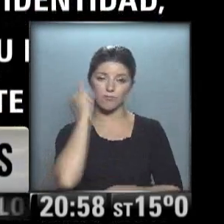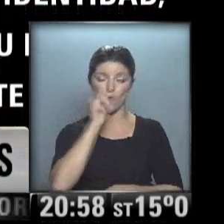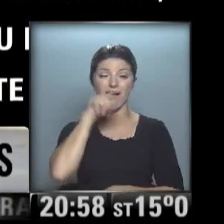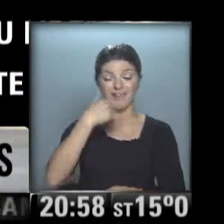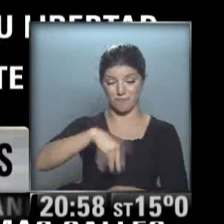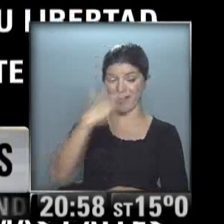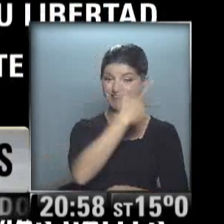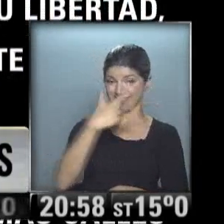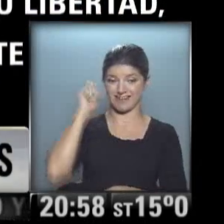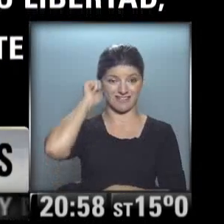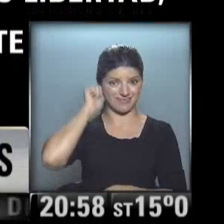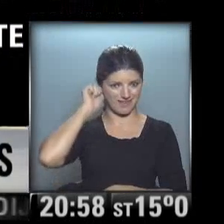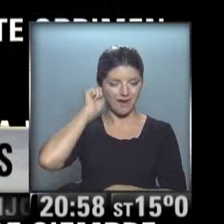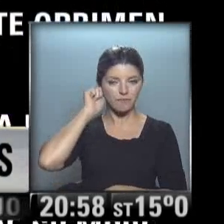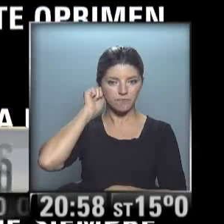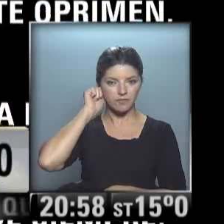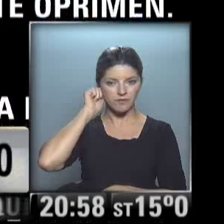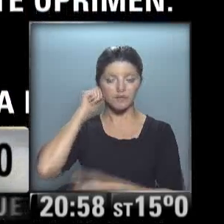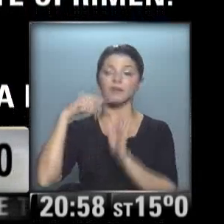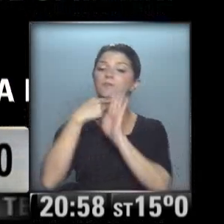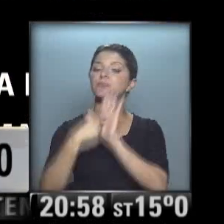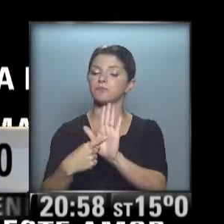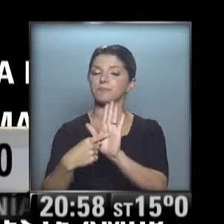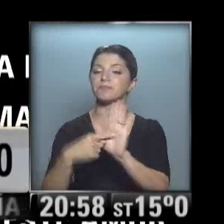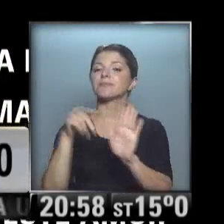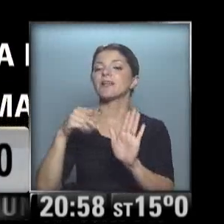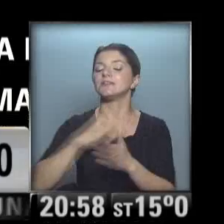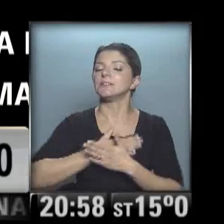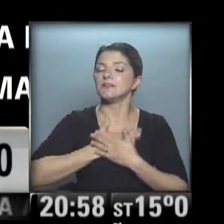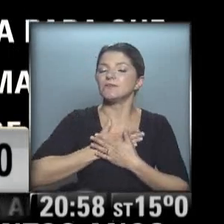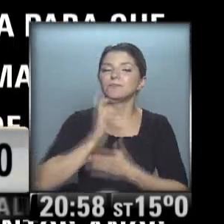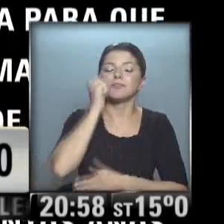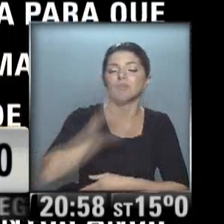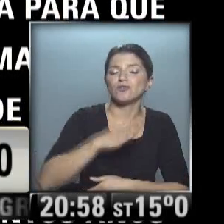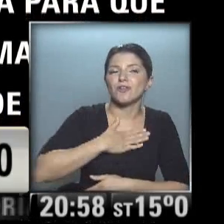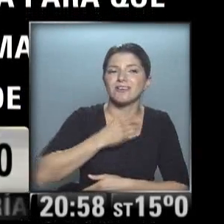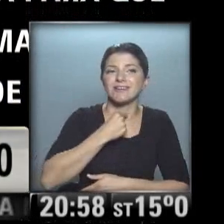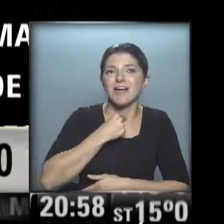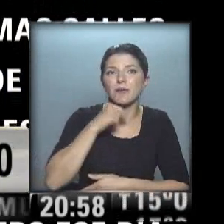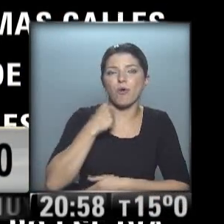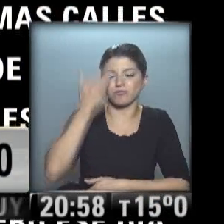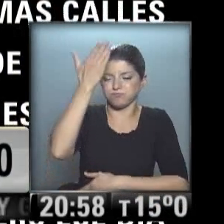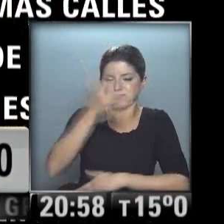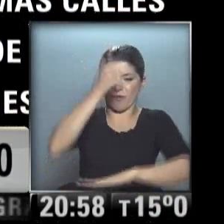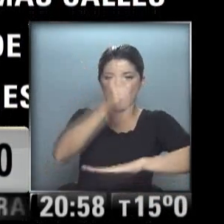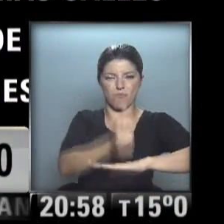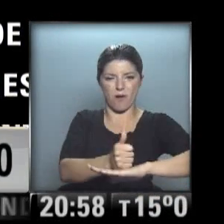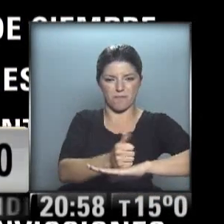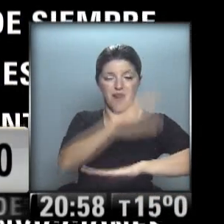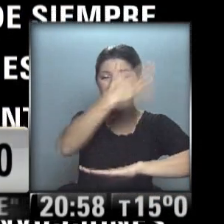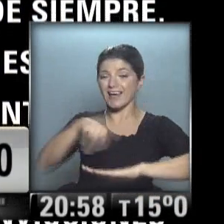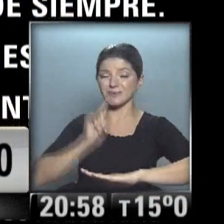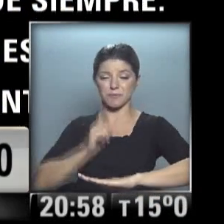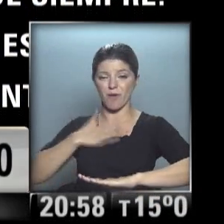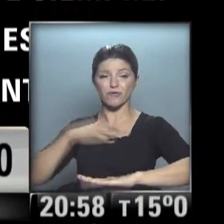33 años. Querido nieto, ¿qué no daría para que te materialices en las mismas calles en